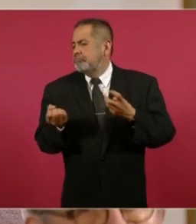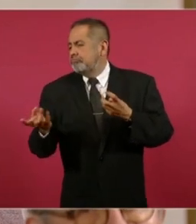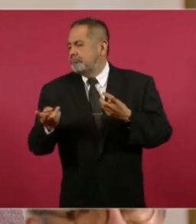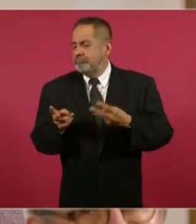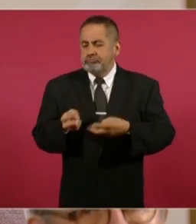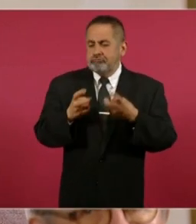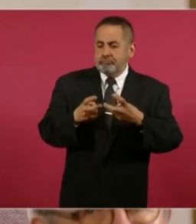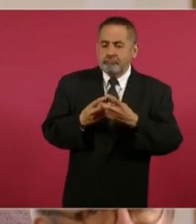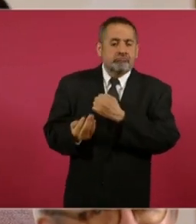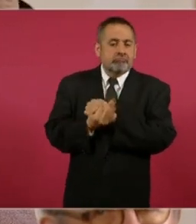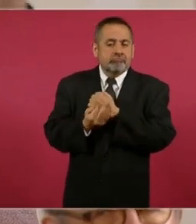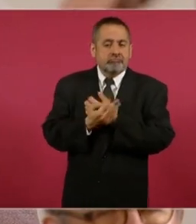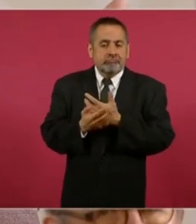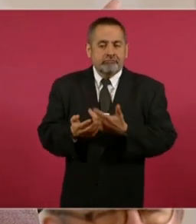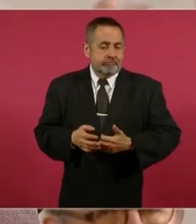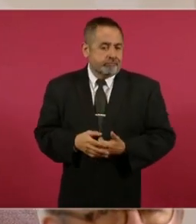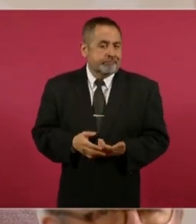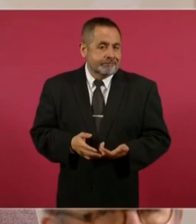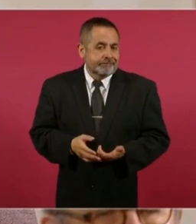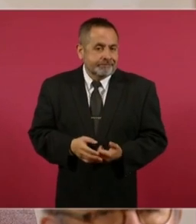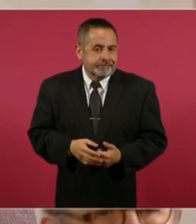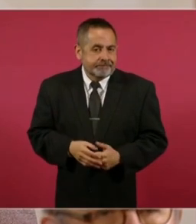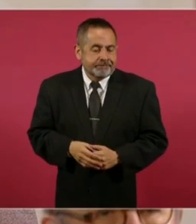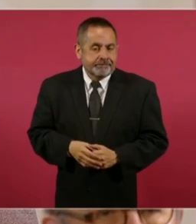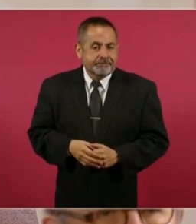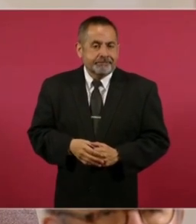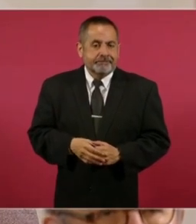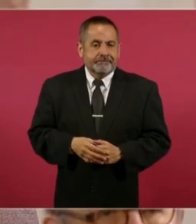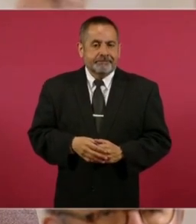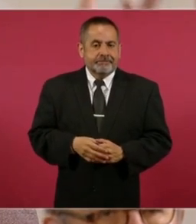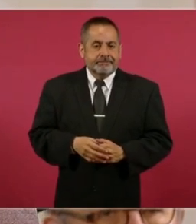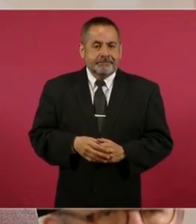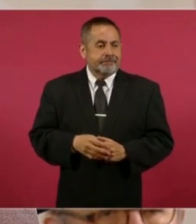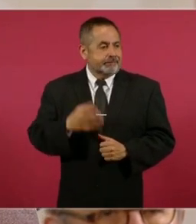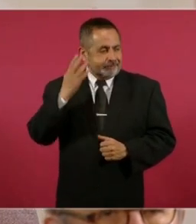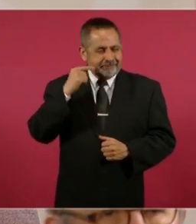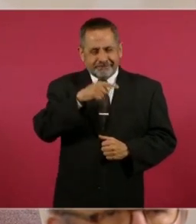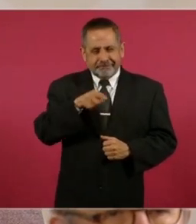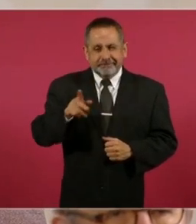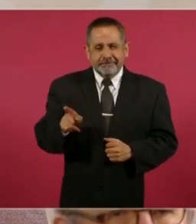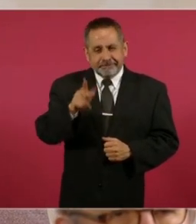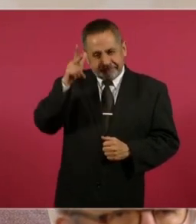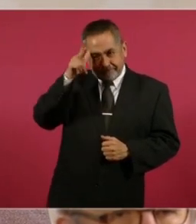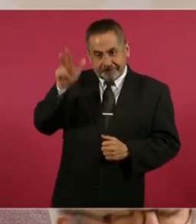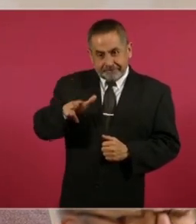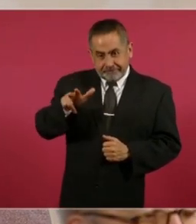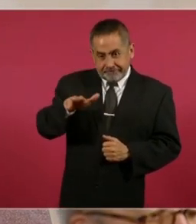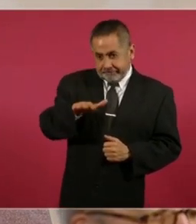huachicol se anunciaba en pueblos de